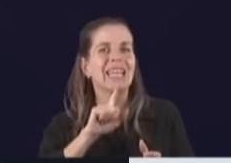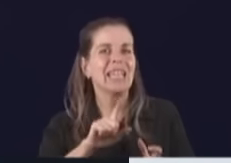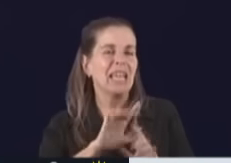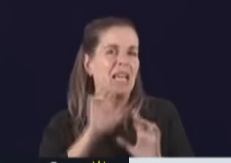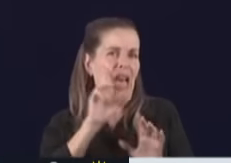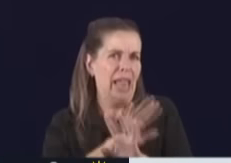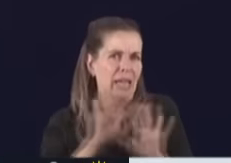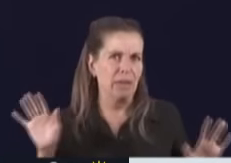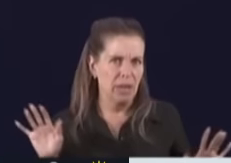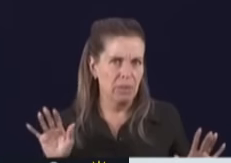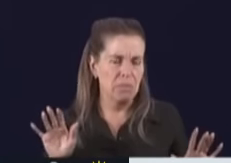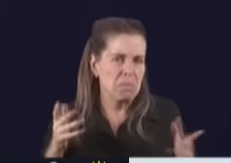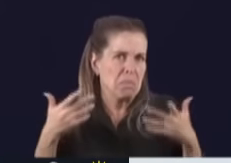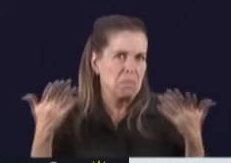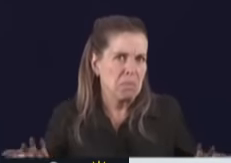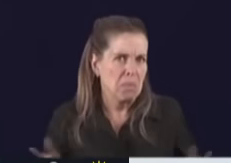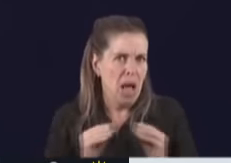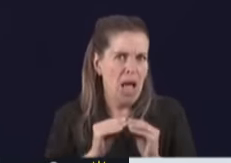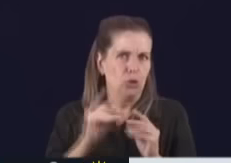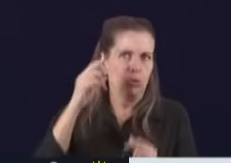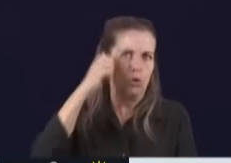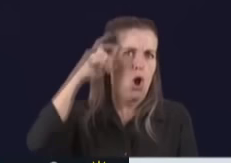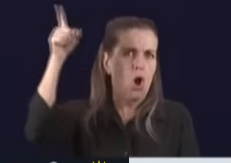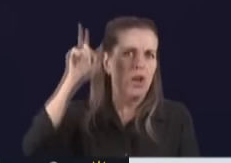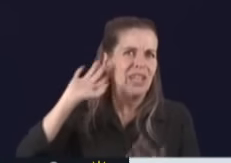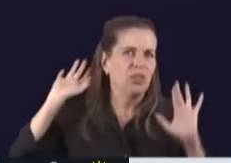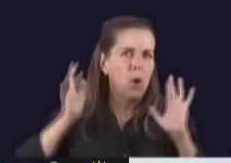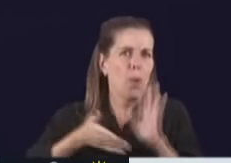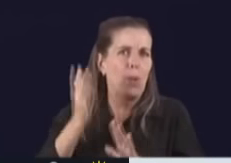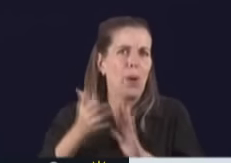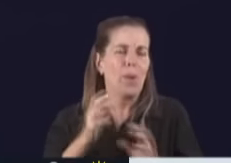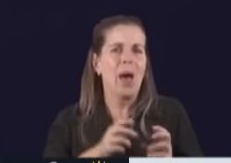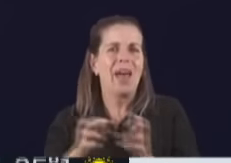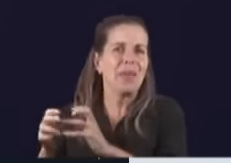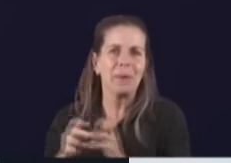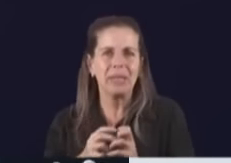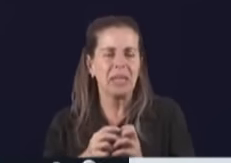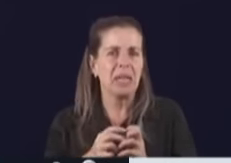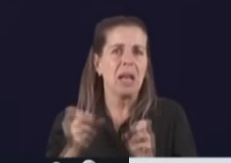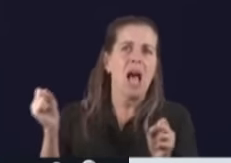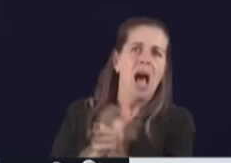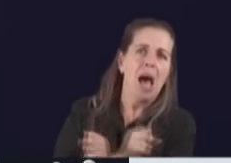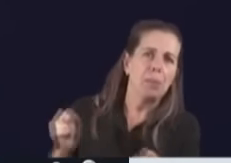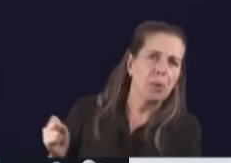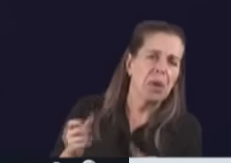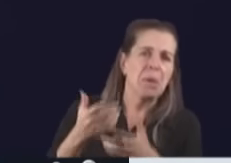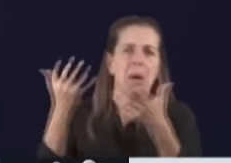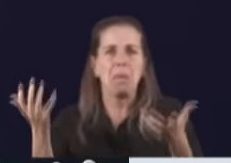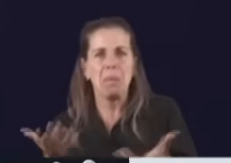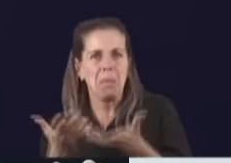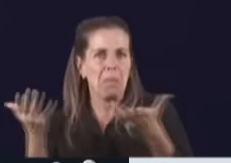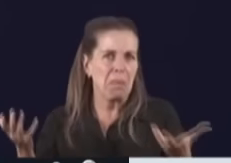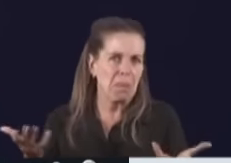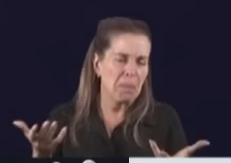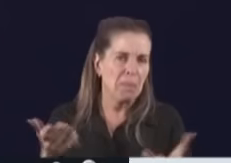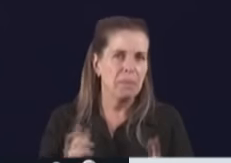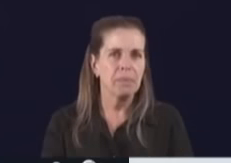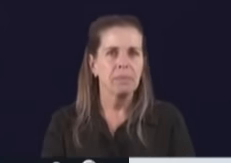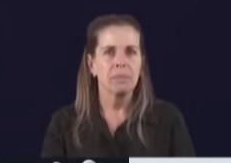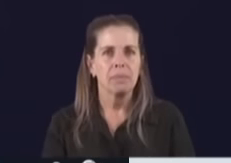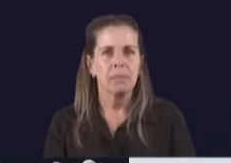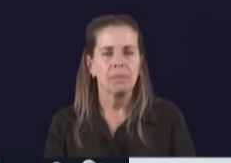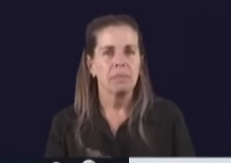legislativo y se debatirá y se aprobará y daremos vuelta a la página y dejaremos atrás